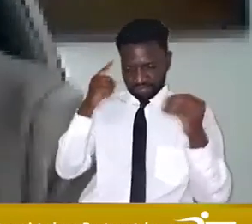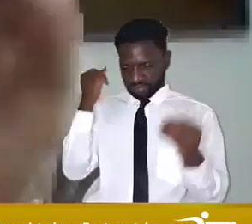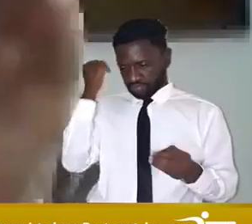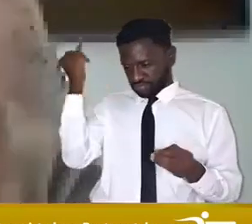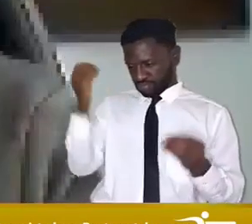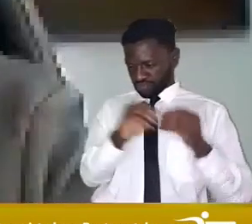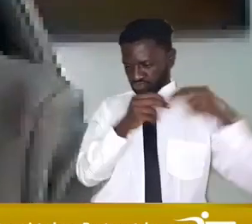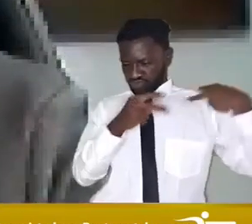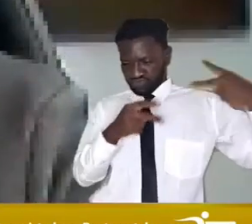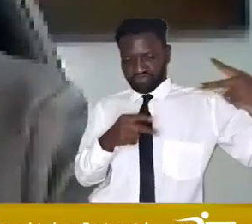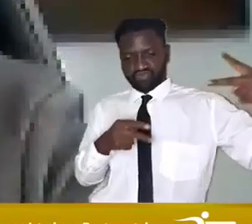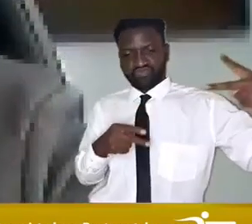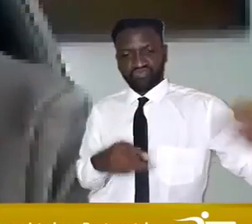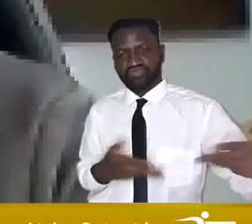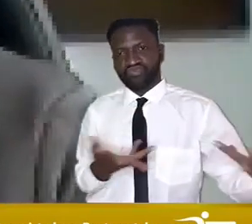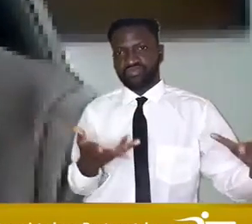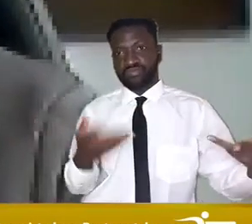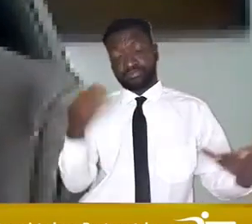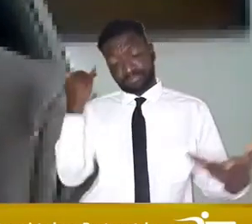filosófica